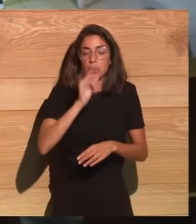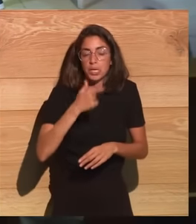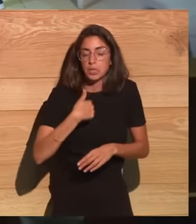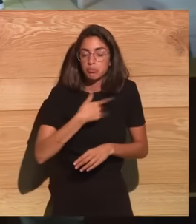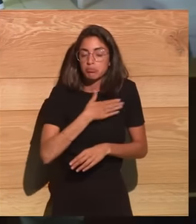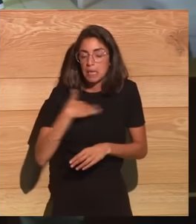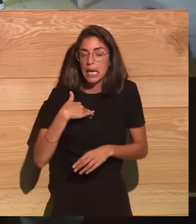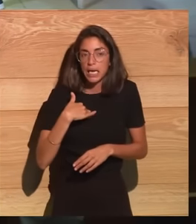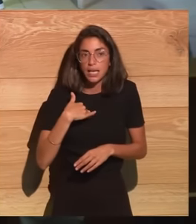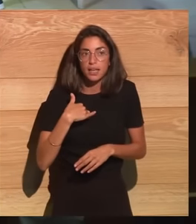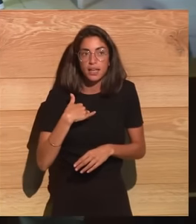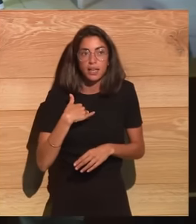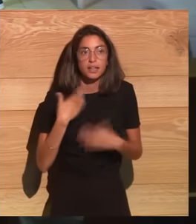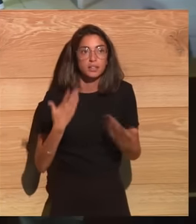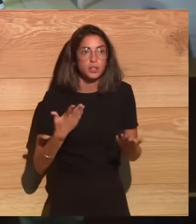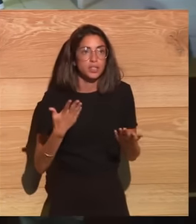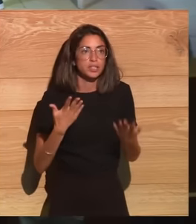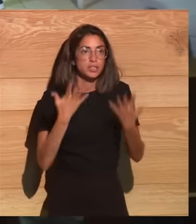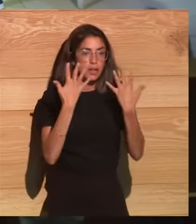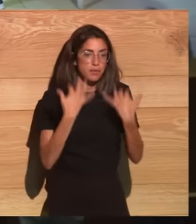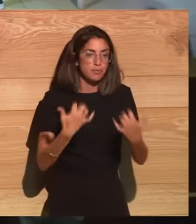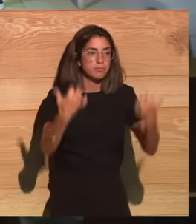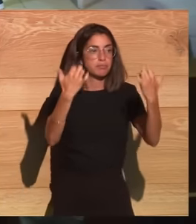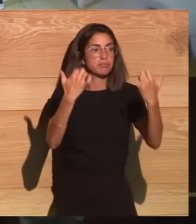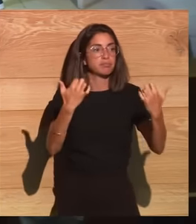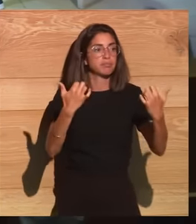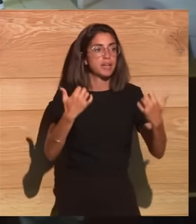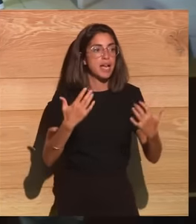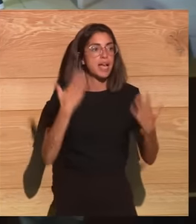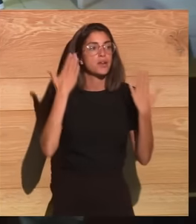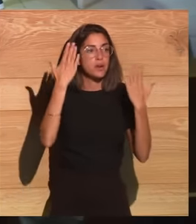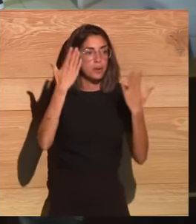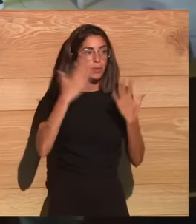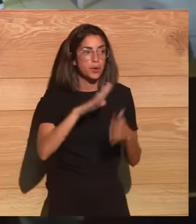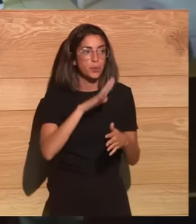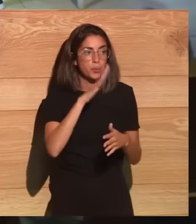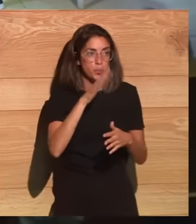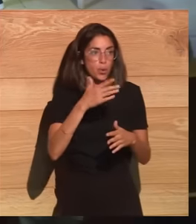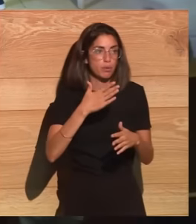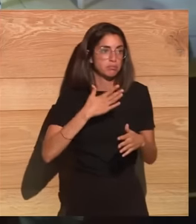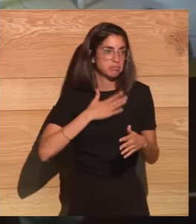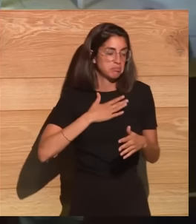Eso sí, es. Sí. Compraos, enhorabuena por mi fracaso. Un libro que he hecho...